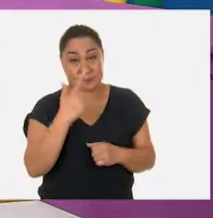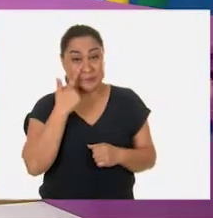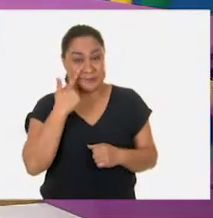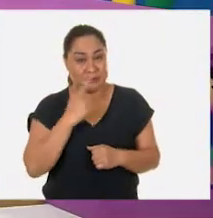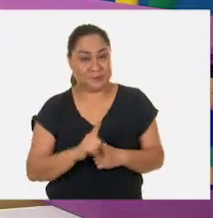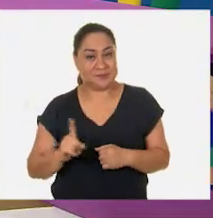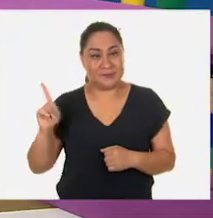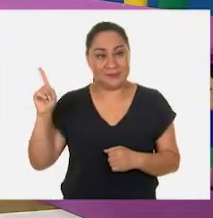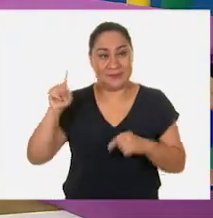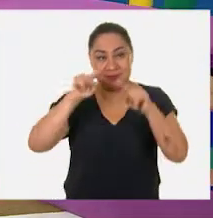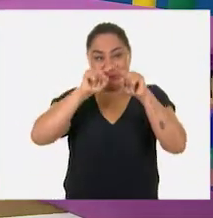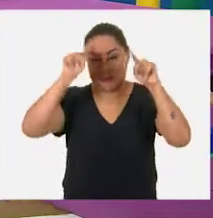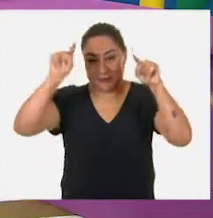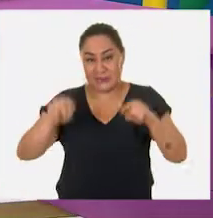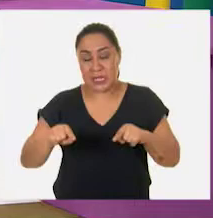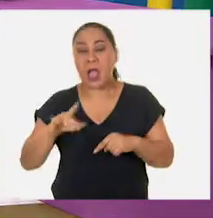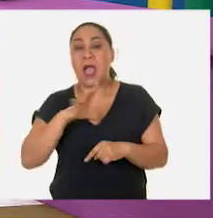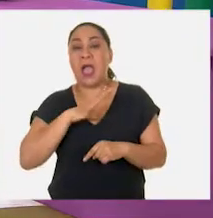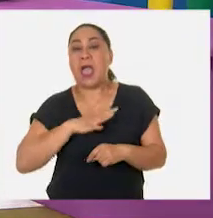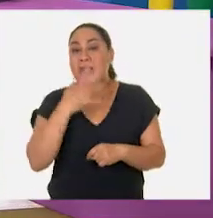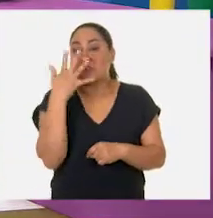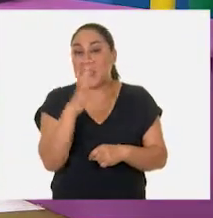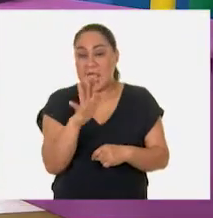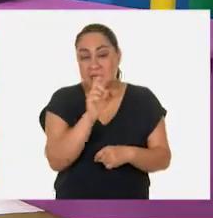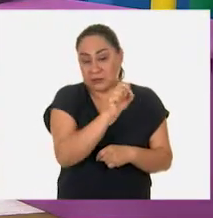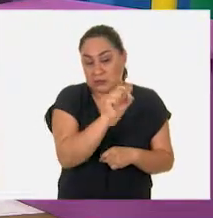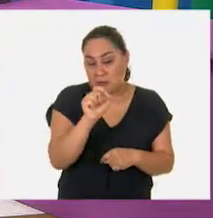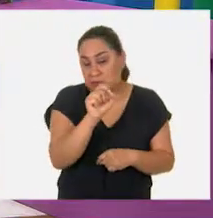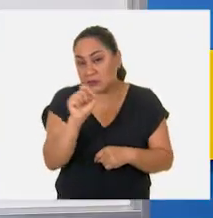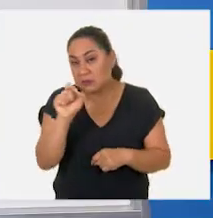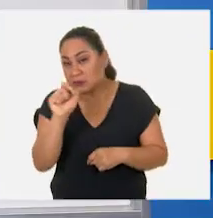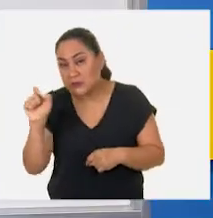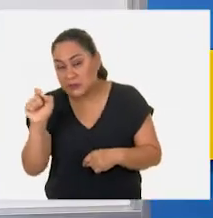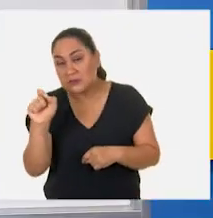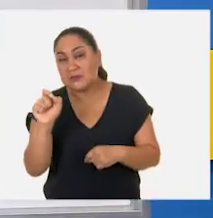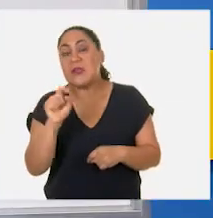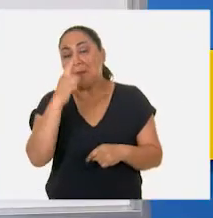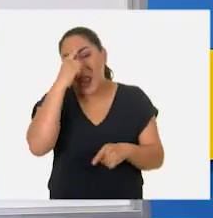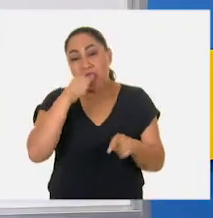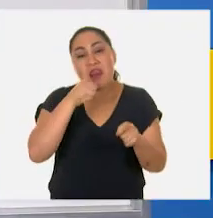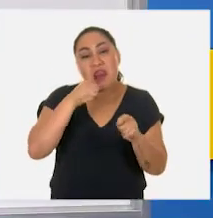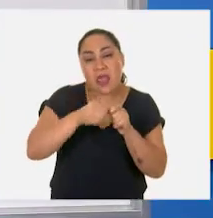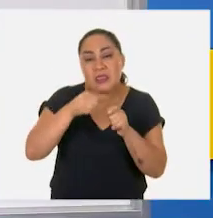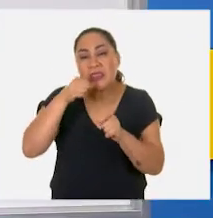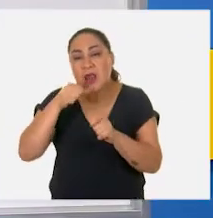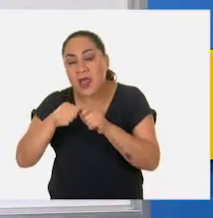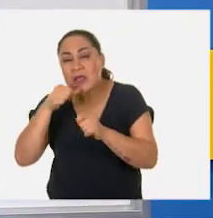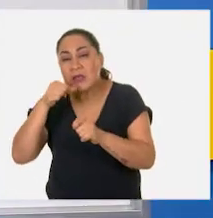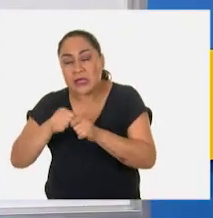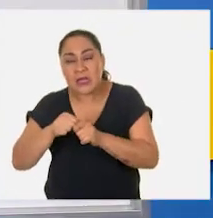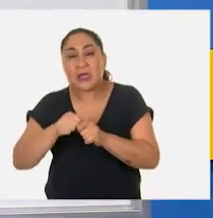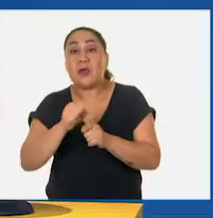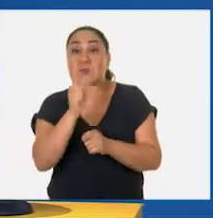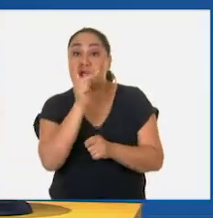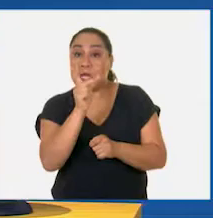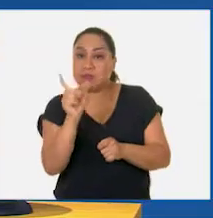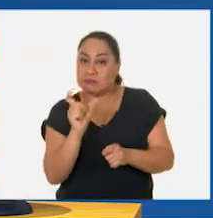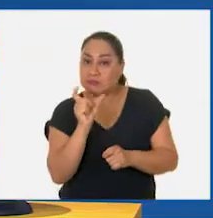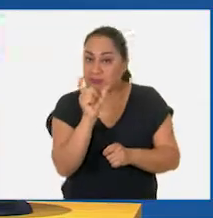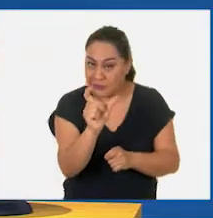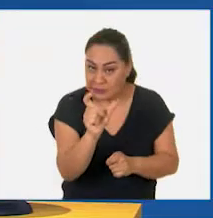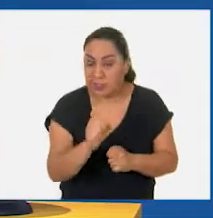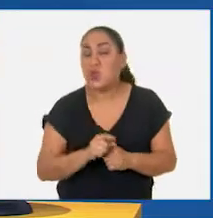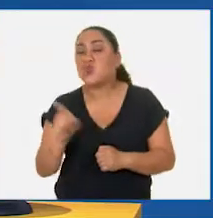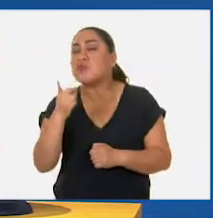pizarrón tengo 10 líneas que forman una palabra. Una línea por cada letra. Muy bien. Tú me tienes que ir mencionando qué letra crees que van a